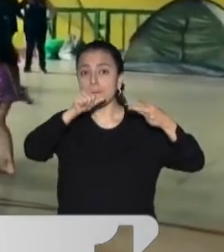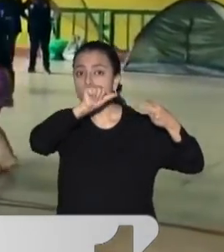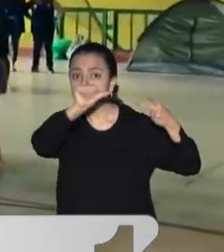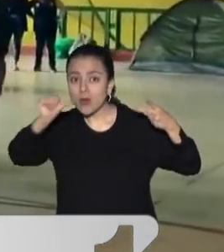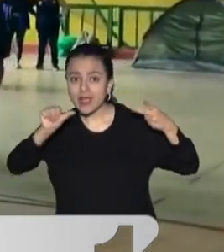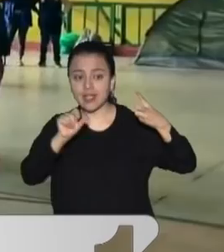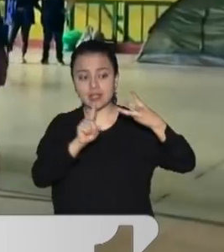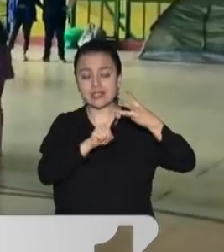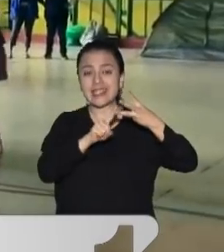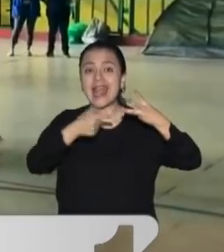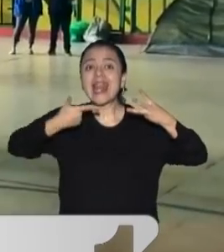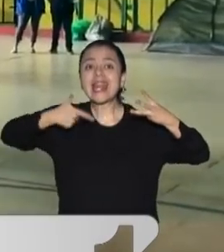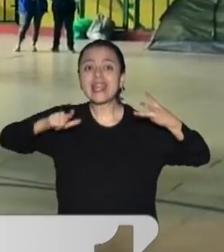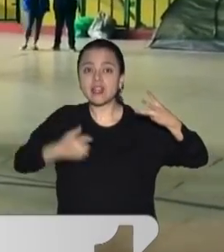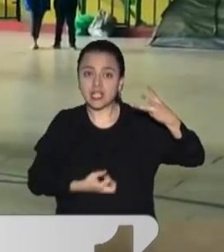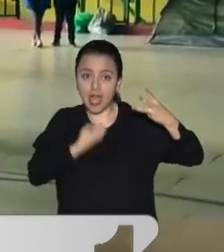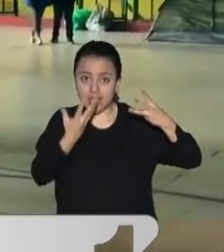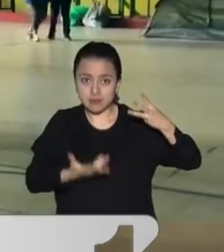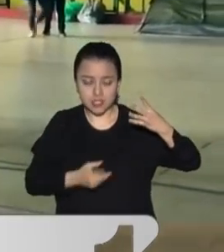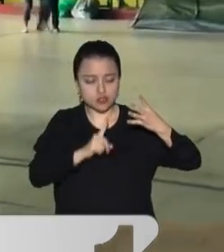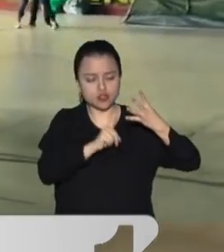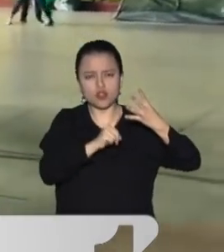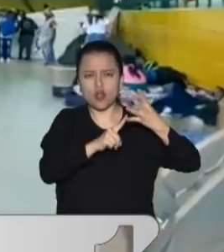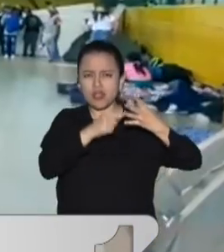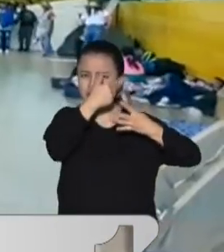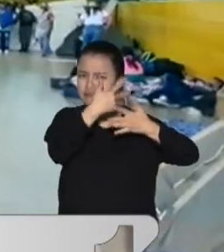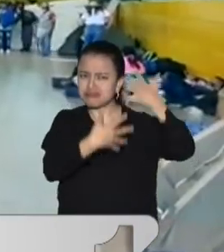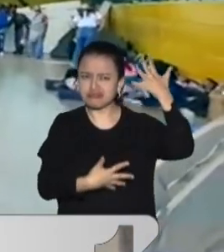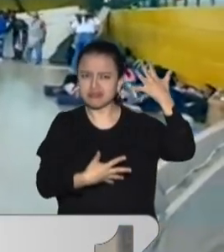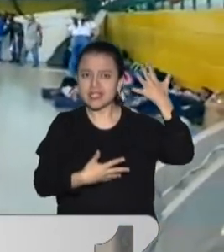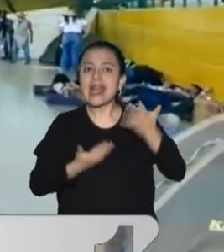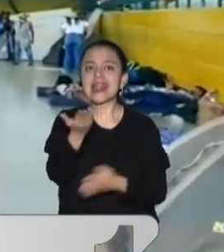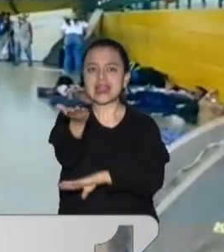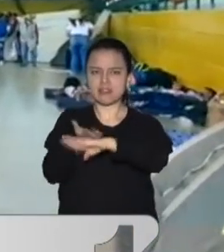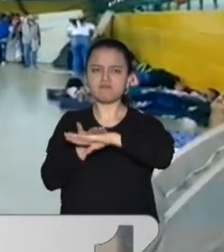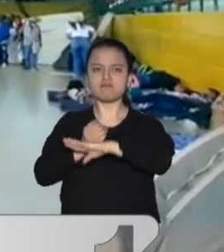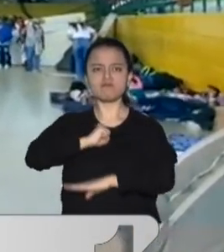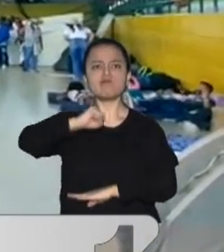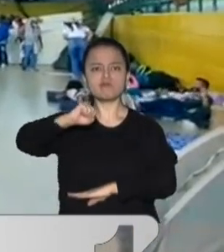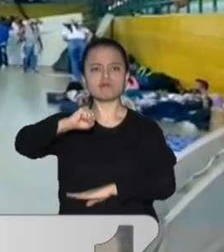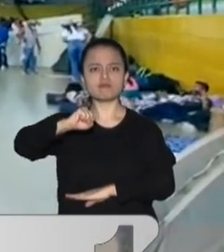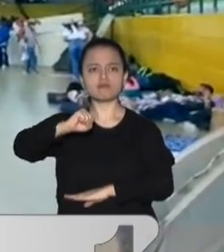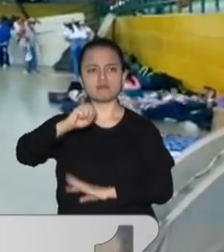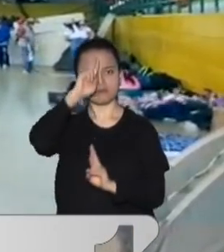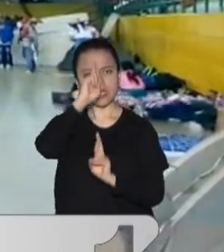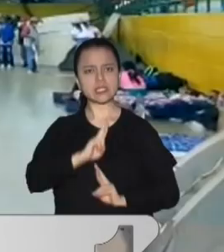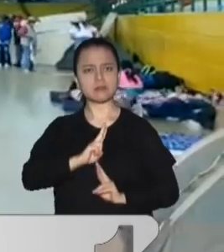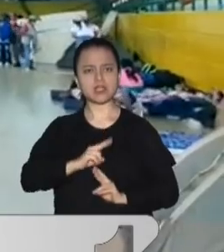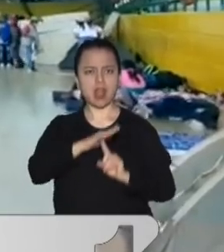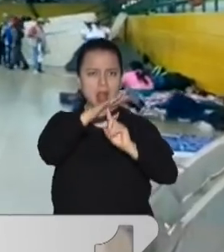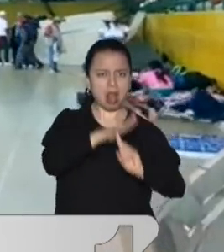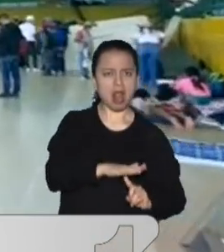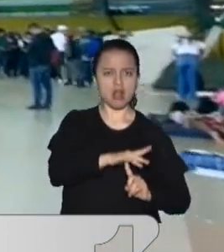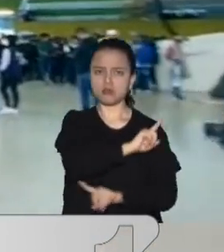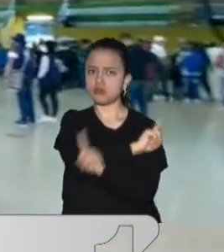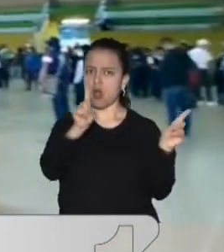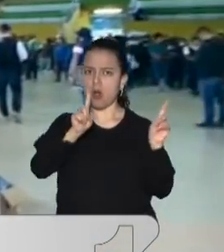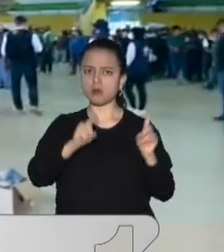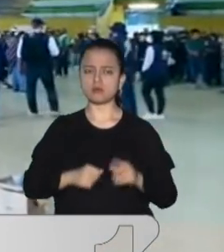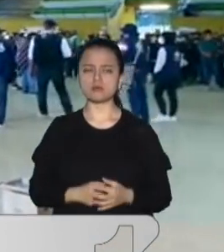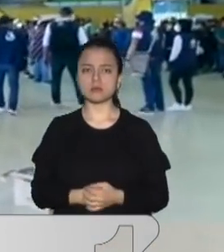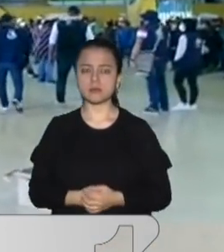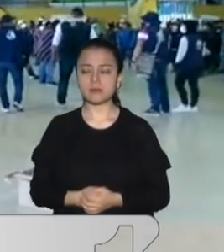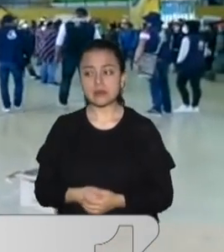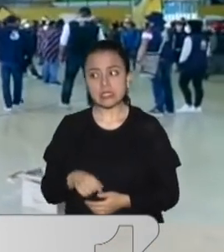tema de la libertad de expresión. Toda esa situación vamos a demostrar a la ciudad de Medellín de que no somos como nos están catalogando.